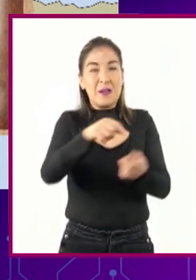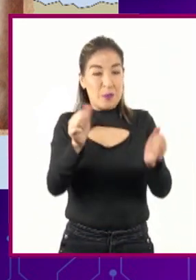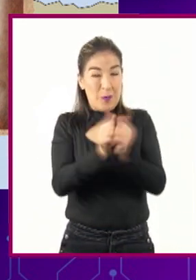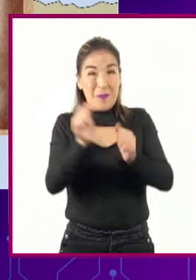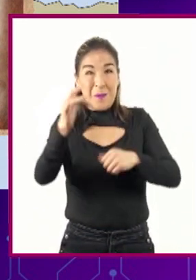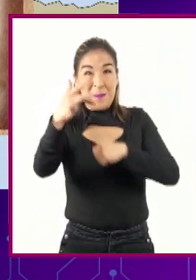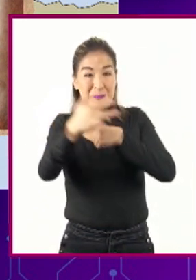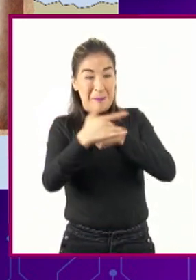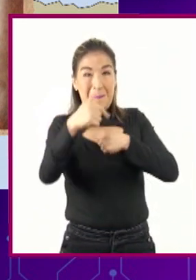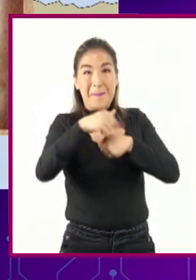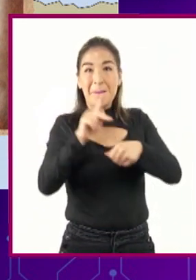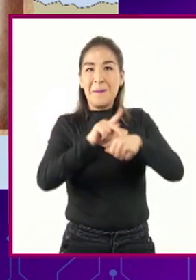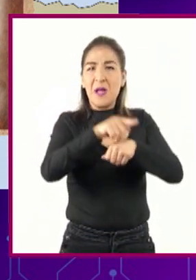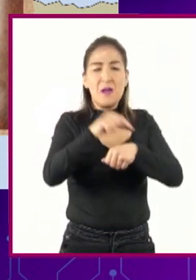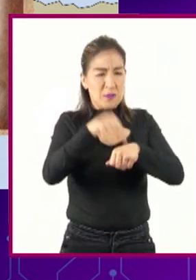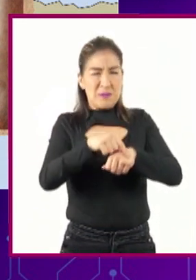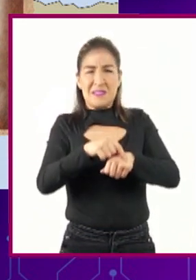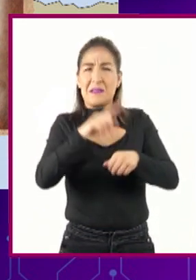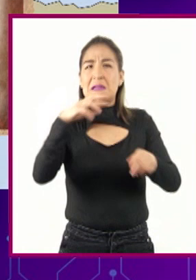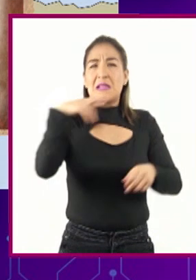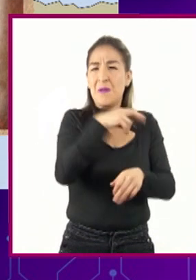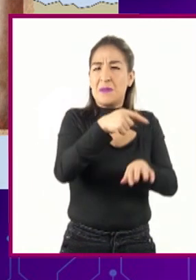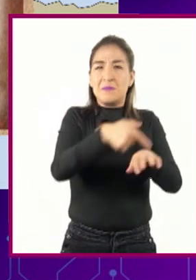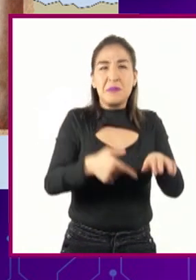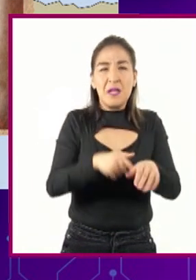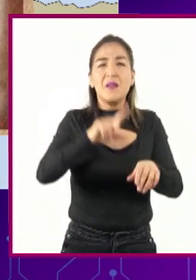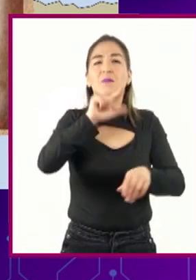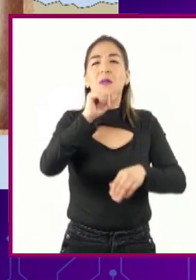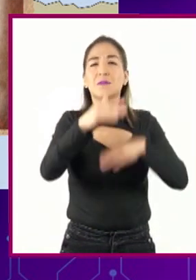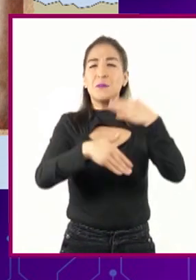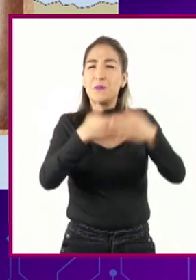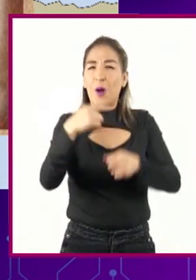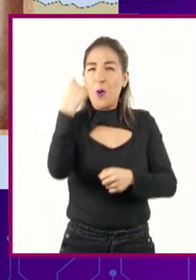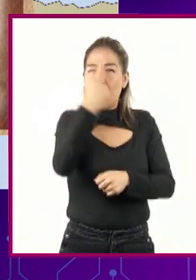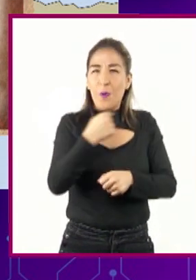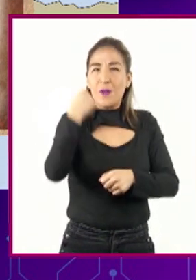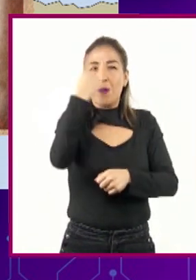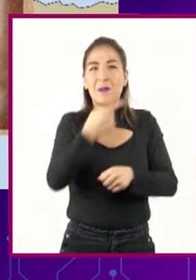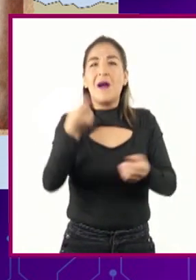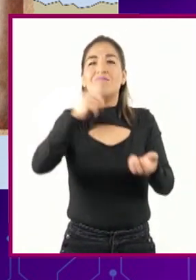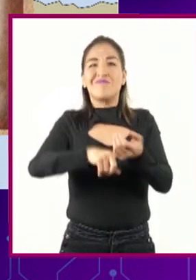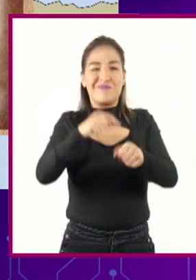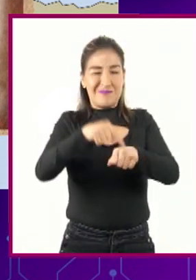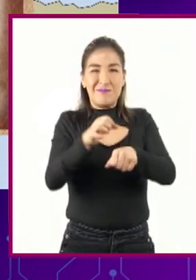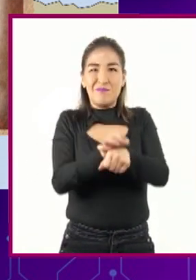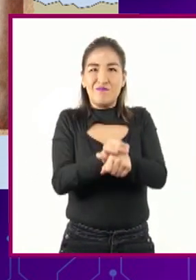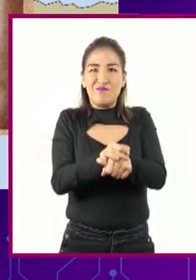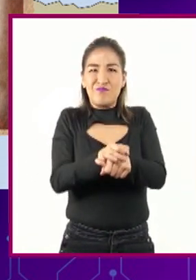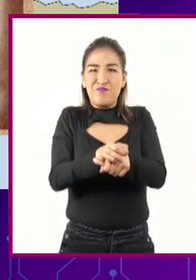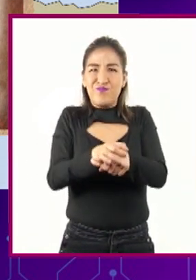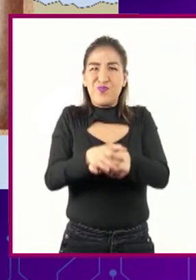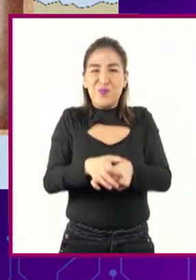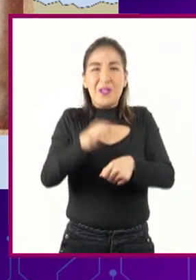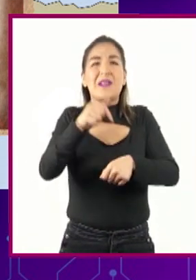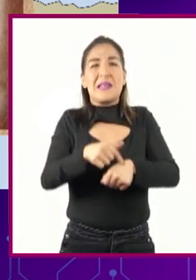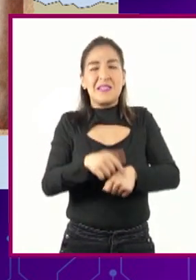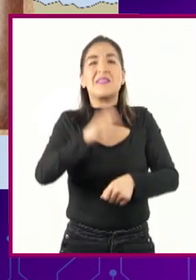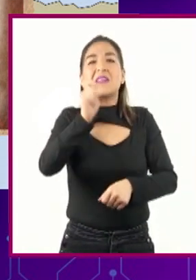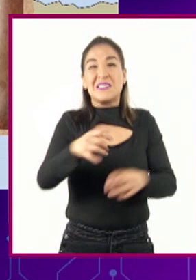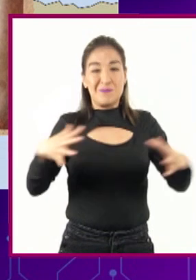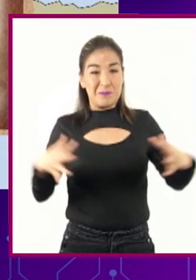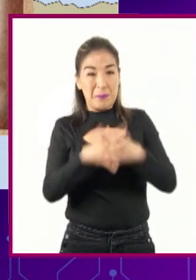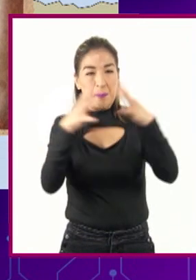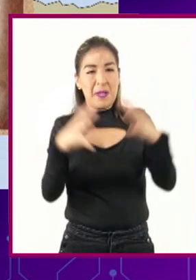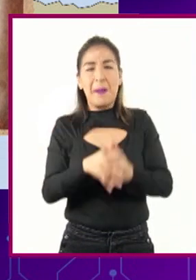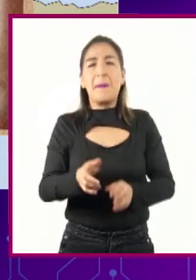piel no produce heridas inmediatas, aunque después de varias horas aparecen lesiones, por lo que los combatientes en un